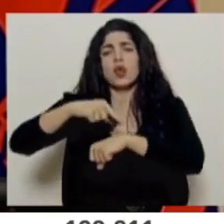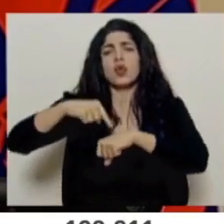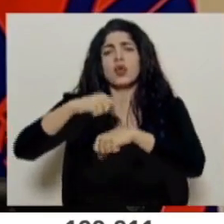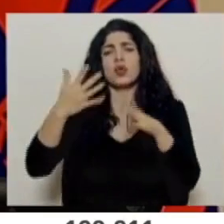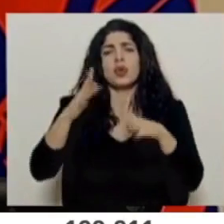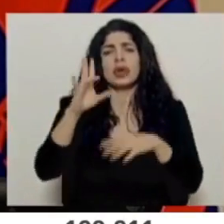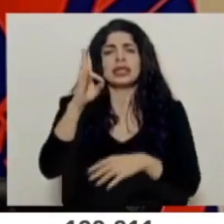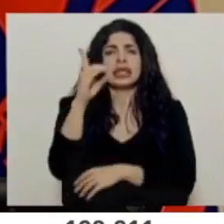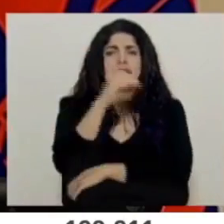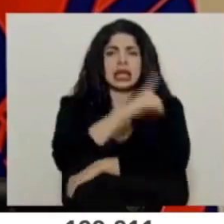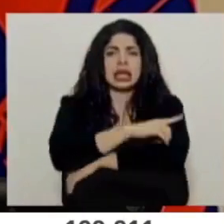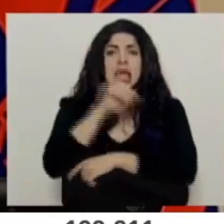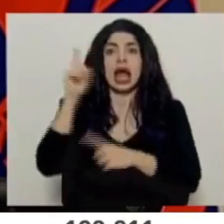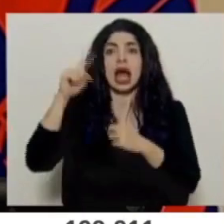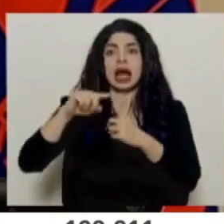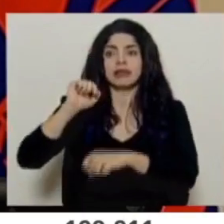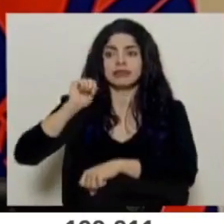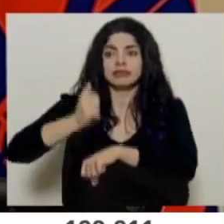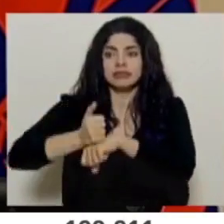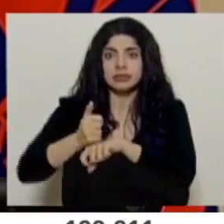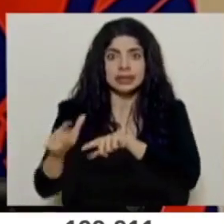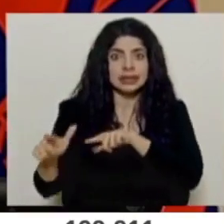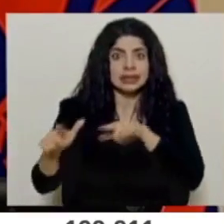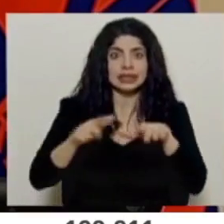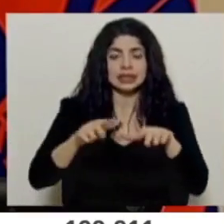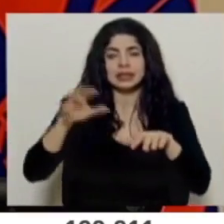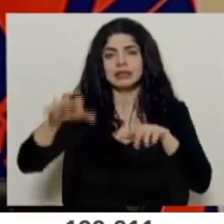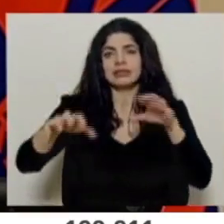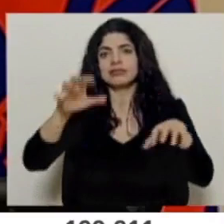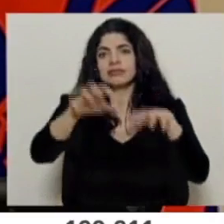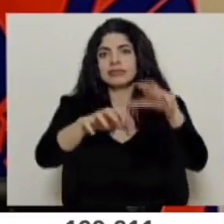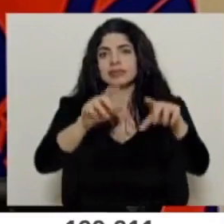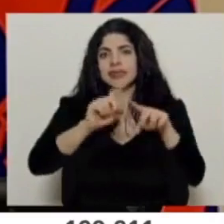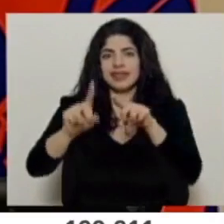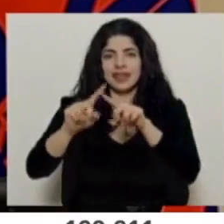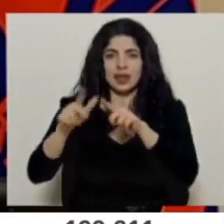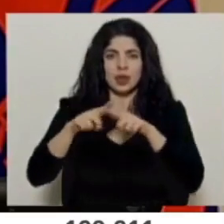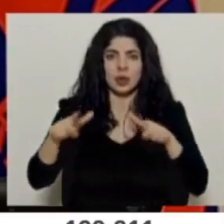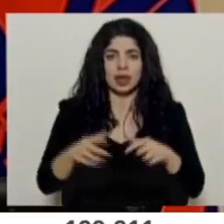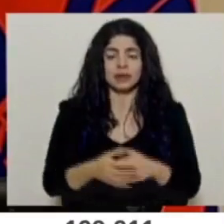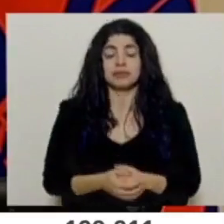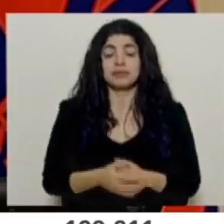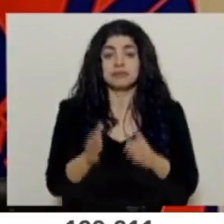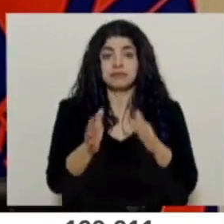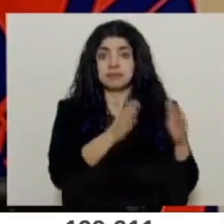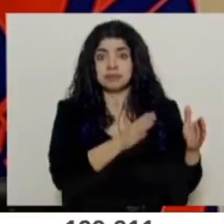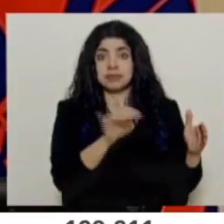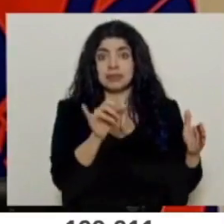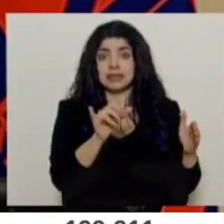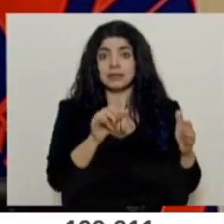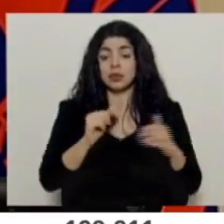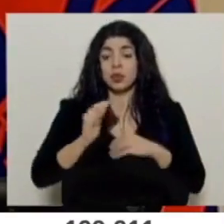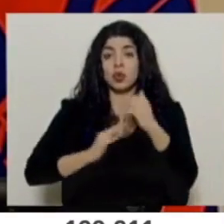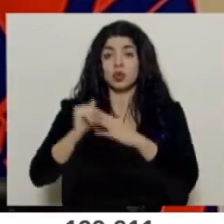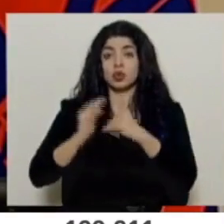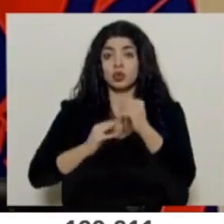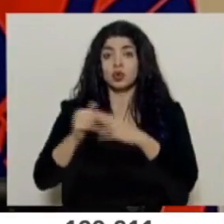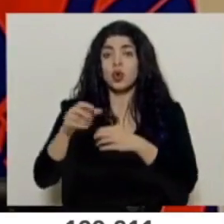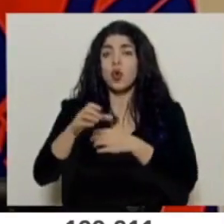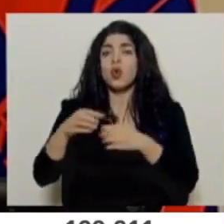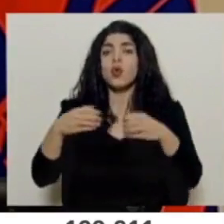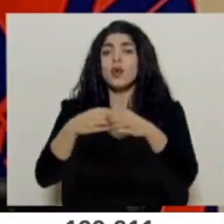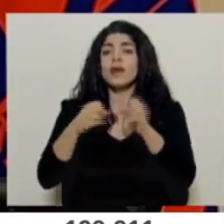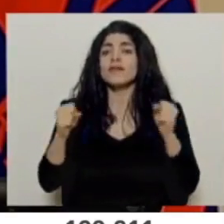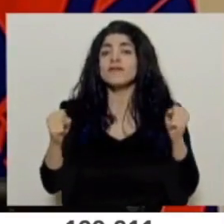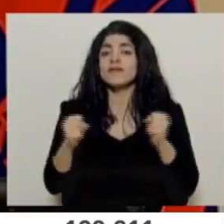7 días hasta que estén disponibles en los diferentes territorios. Asimismo, la obra de construcción del cuarto